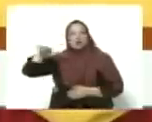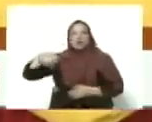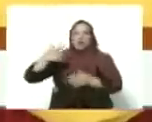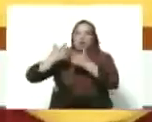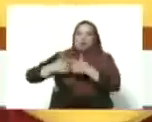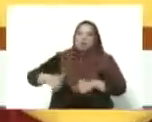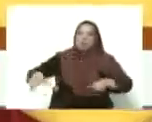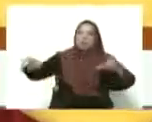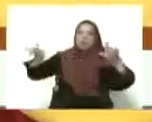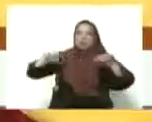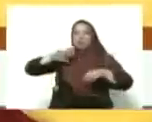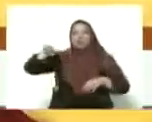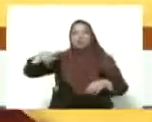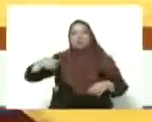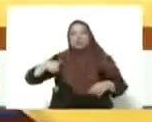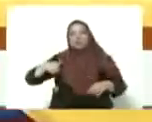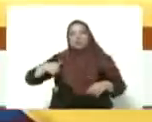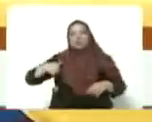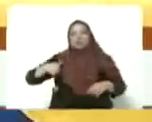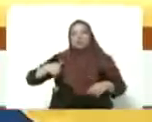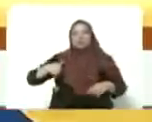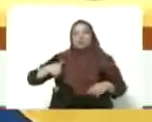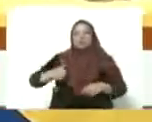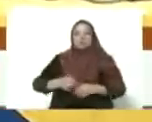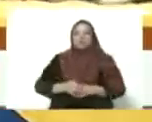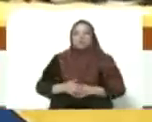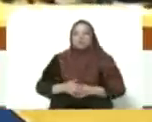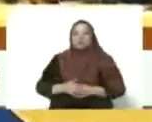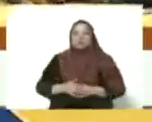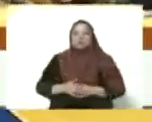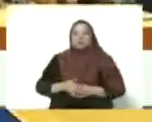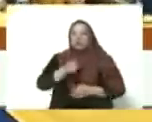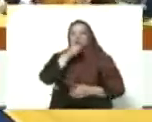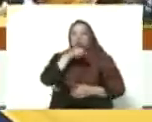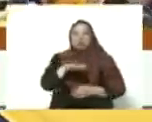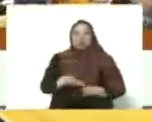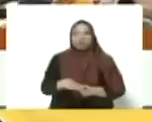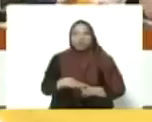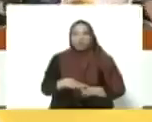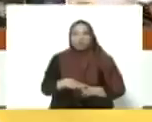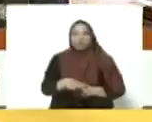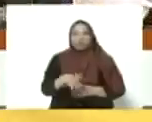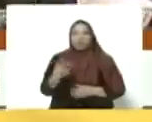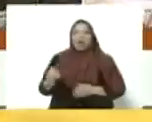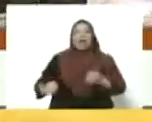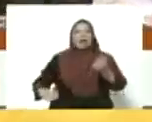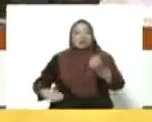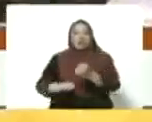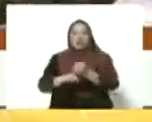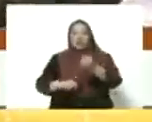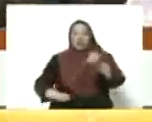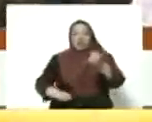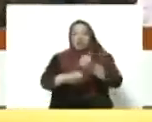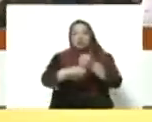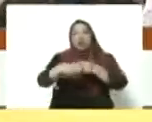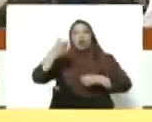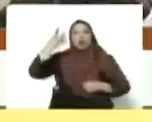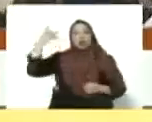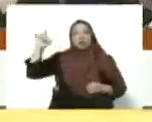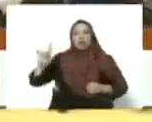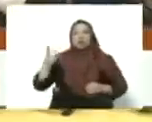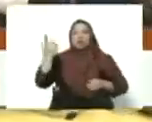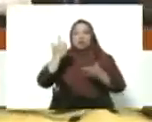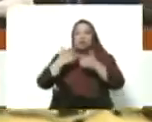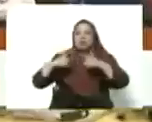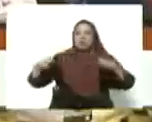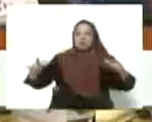libertadores. Y nosotros, de este lado de la historia, tenemos que respaldar ese sueño de nuestros libertadores